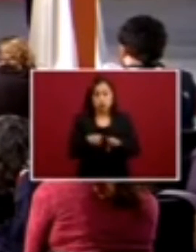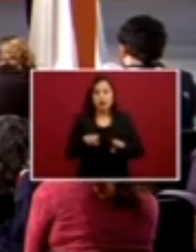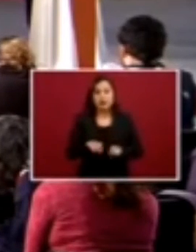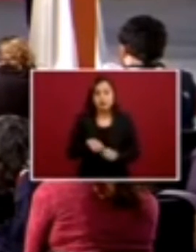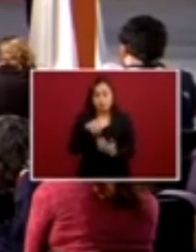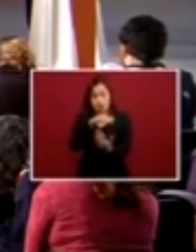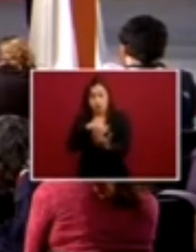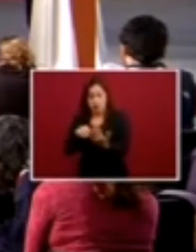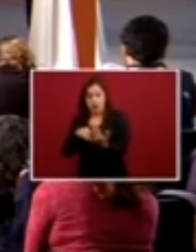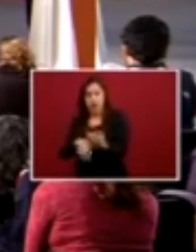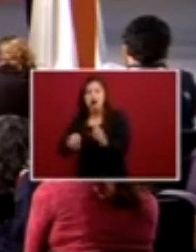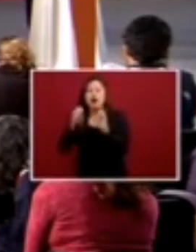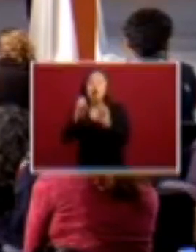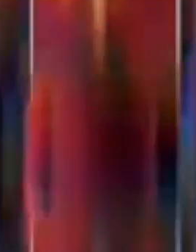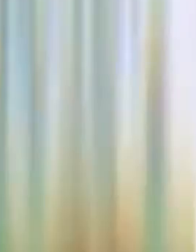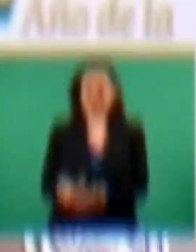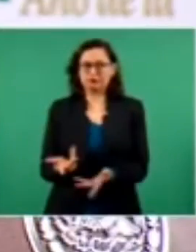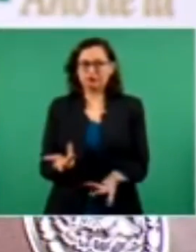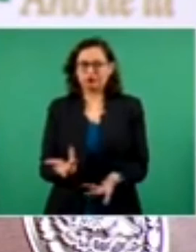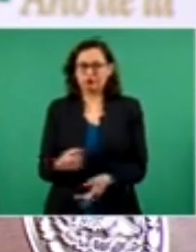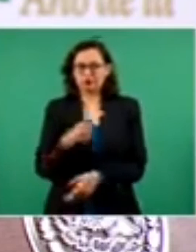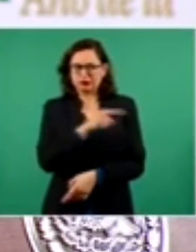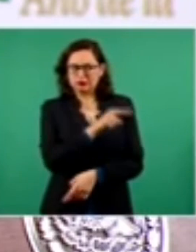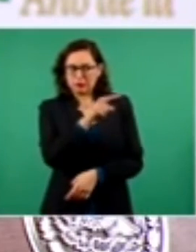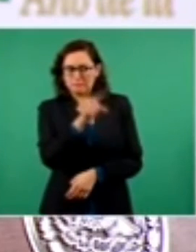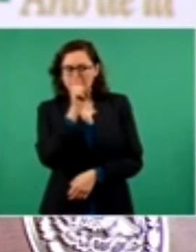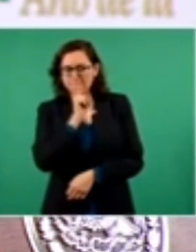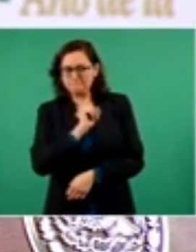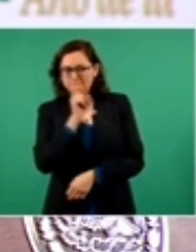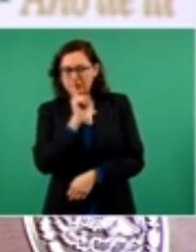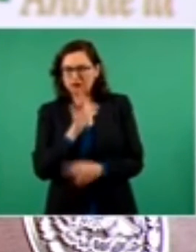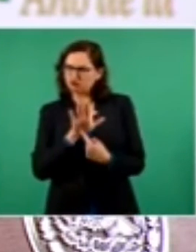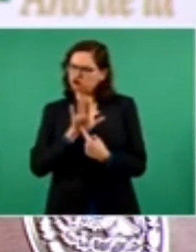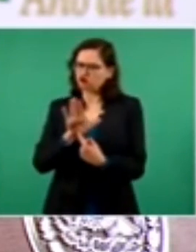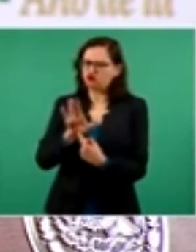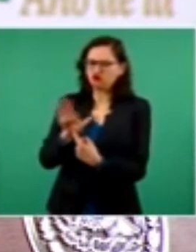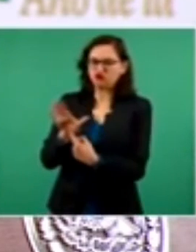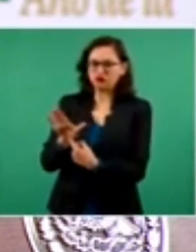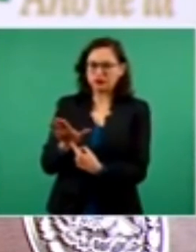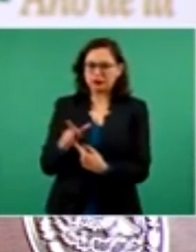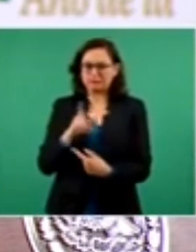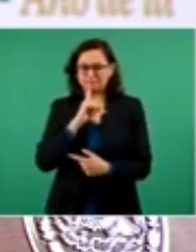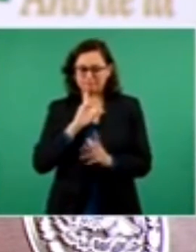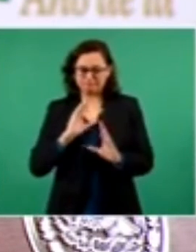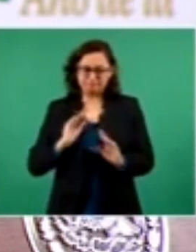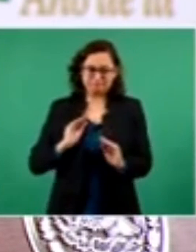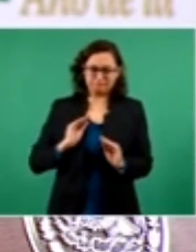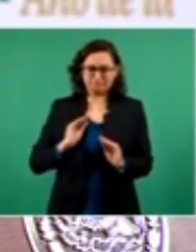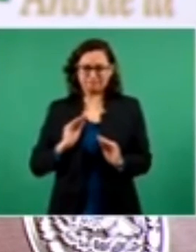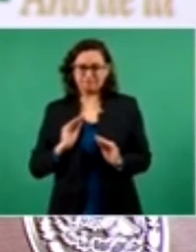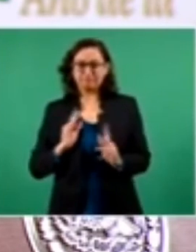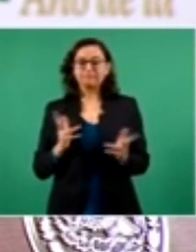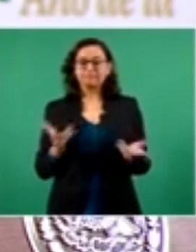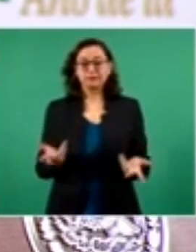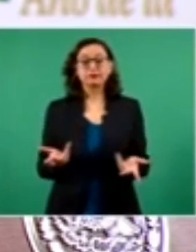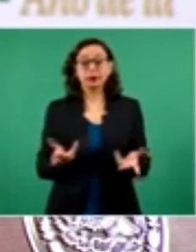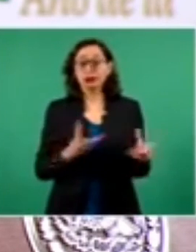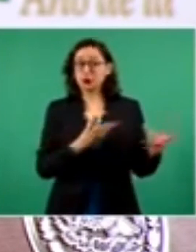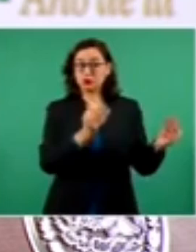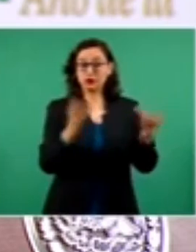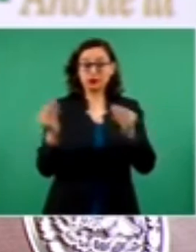sigo esperando su respuesta la verdad es que el presidente está